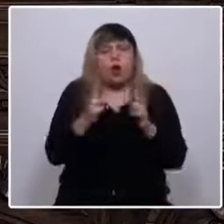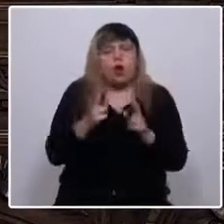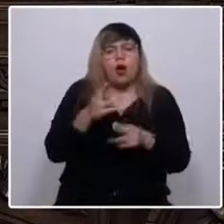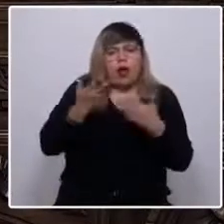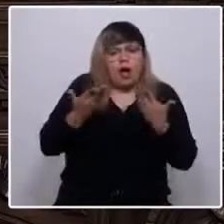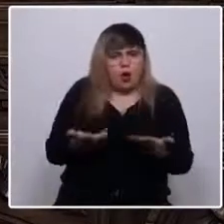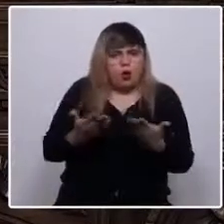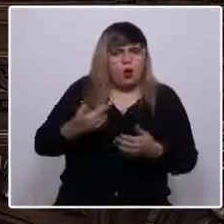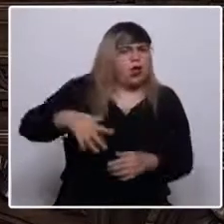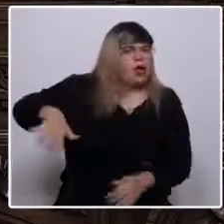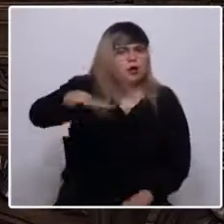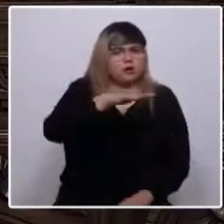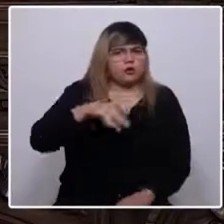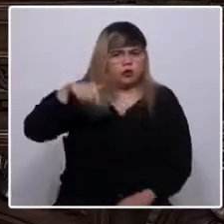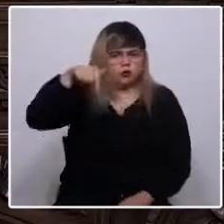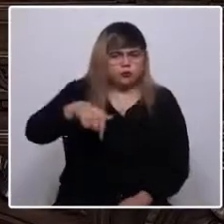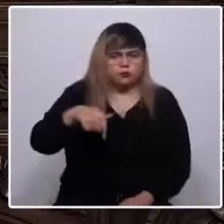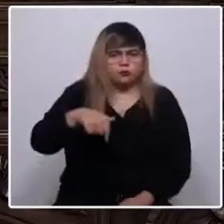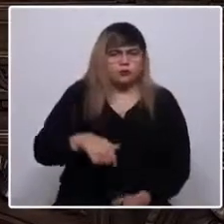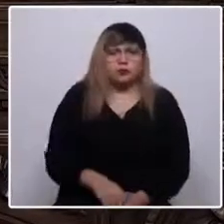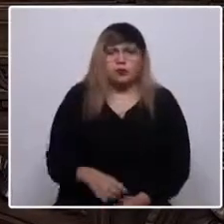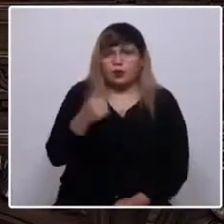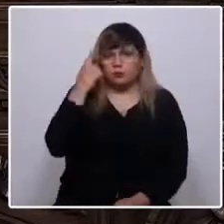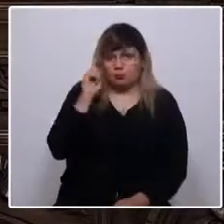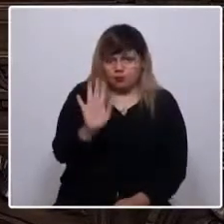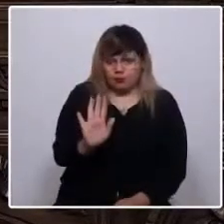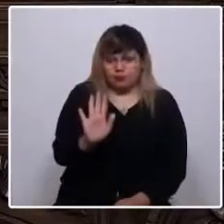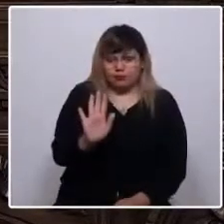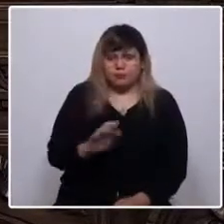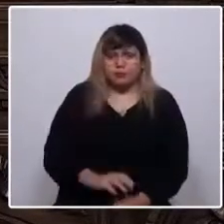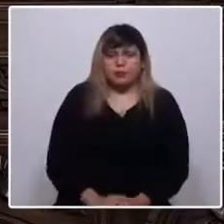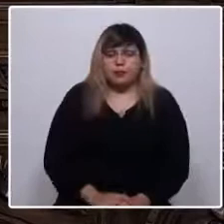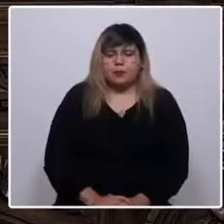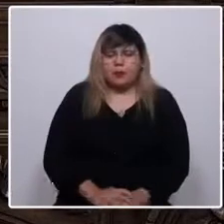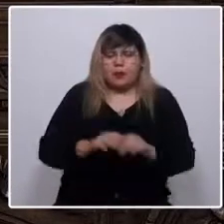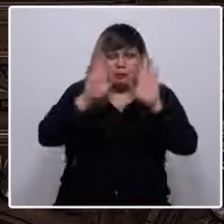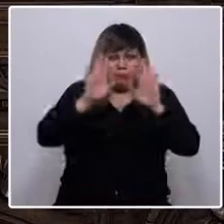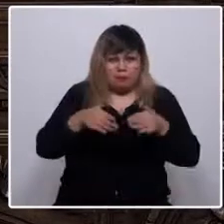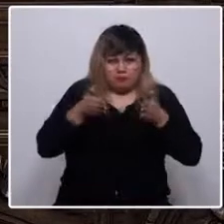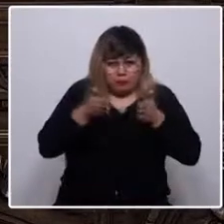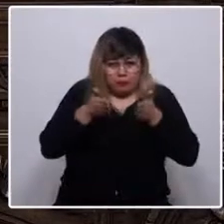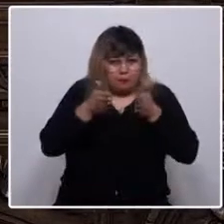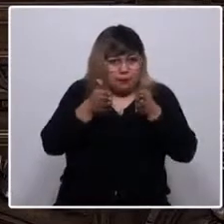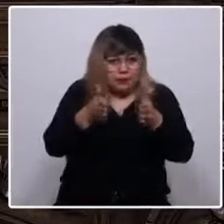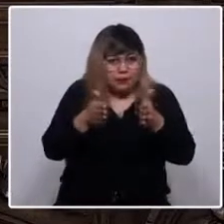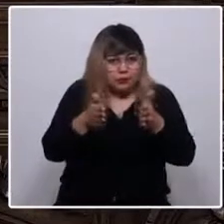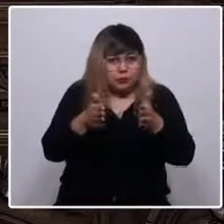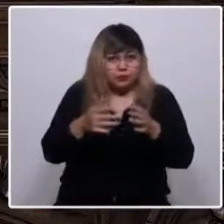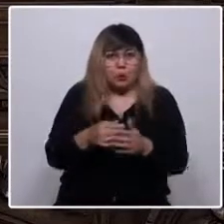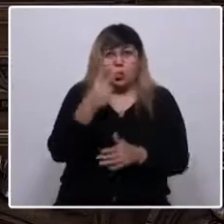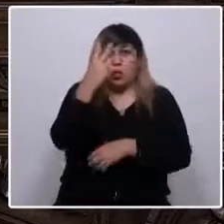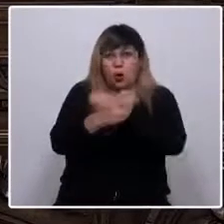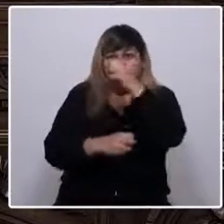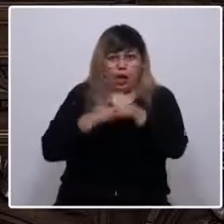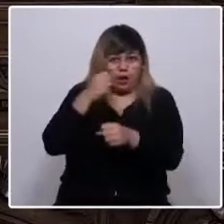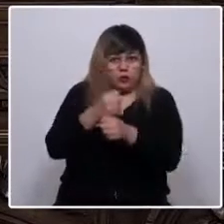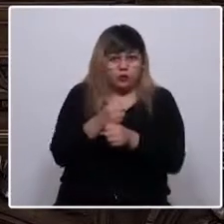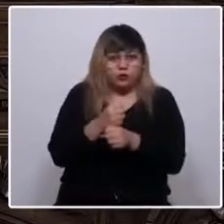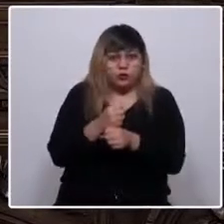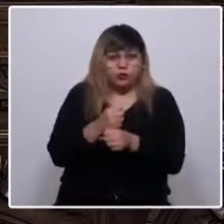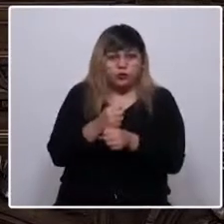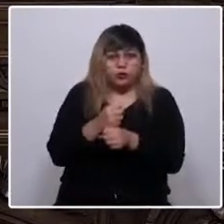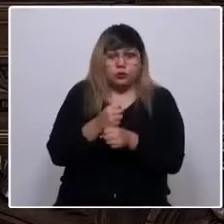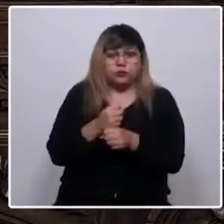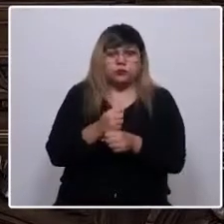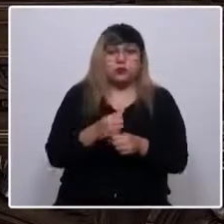boyacá sin embargo en estos mismos pasillos hace ya 22 años a espaldas del